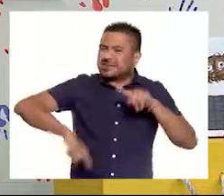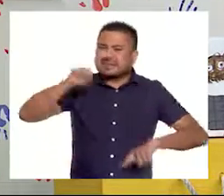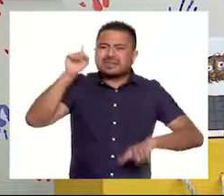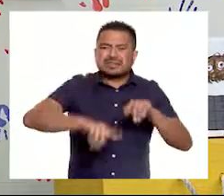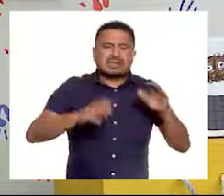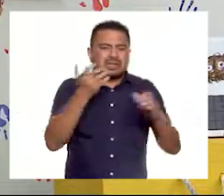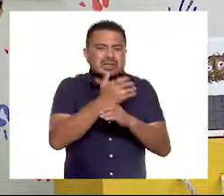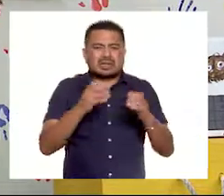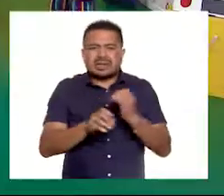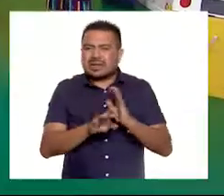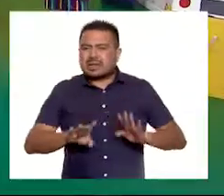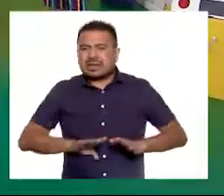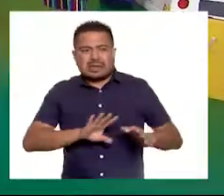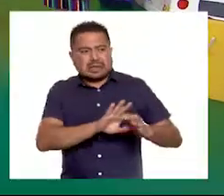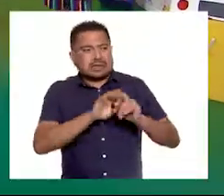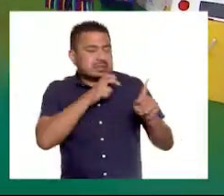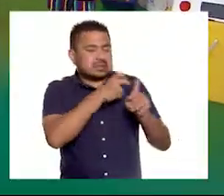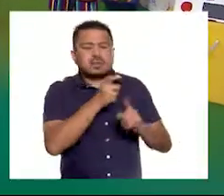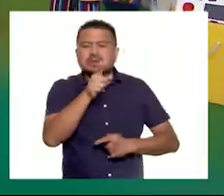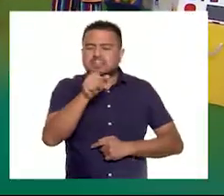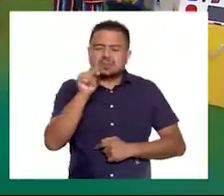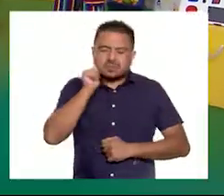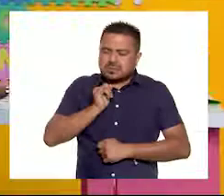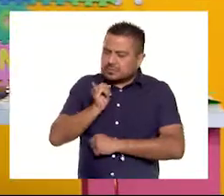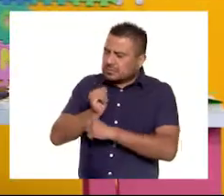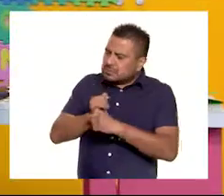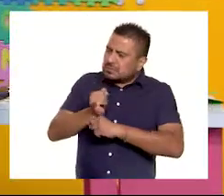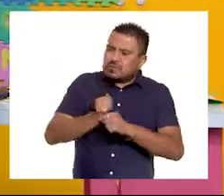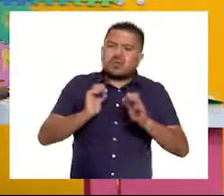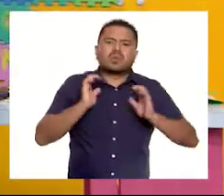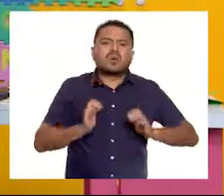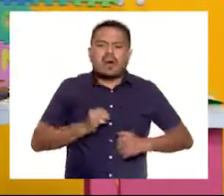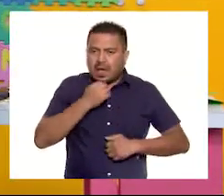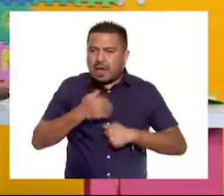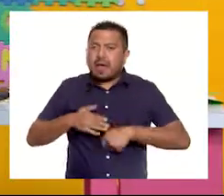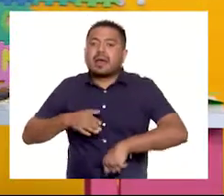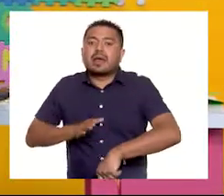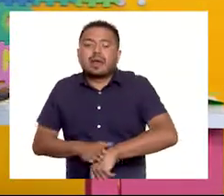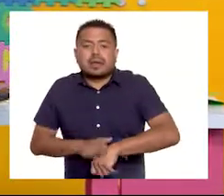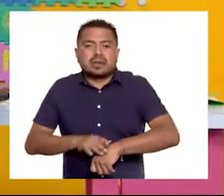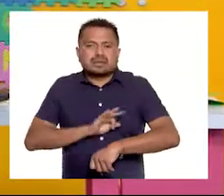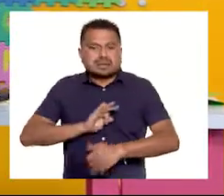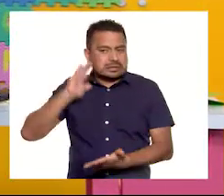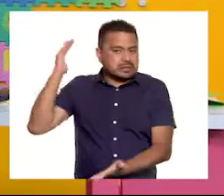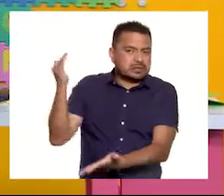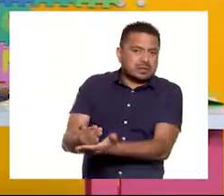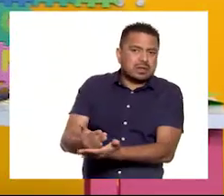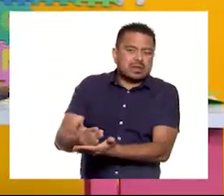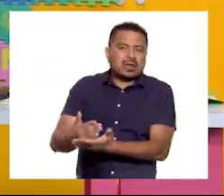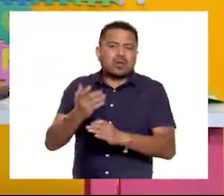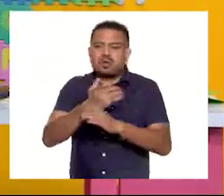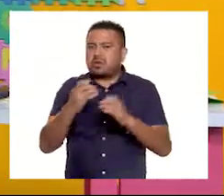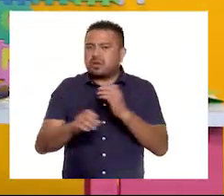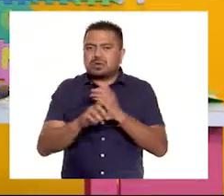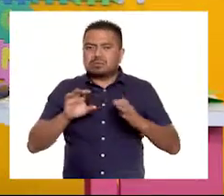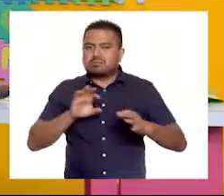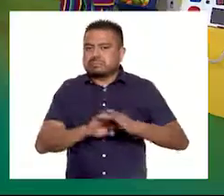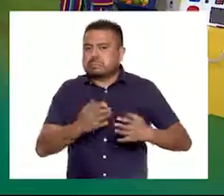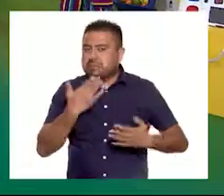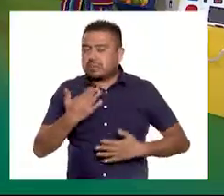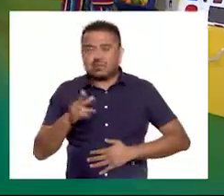situación como esta. Exacto. Observar lo que tu cuerpo te dice para detener acciones que no sean